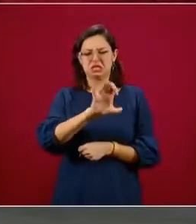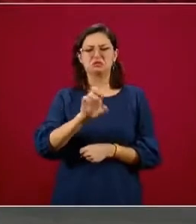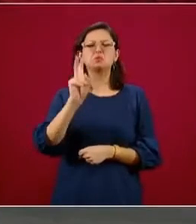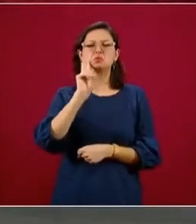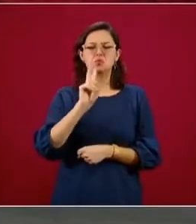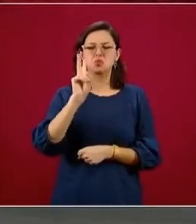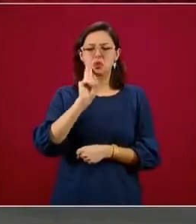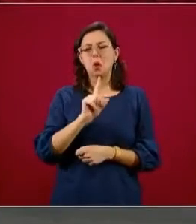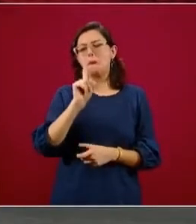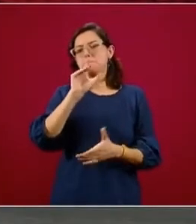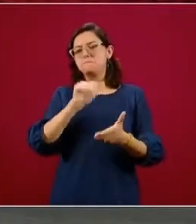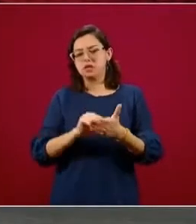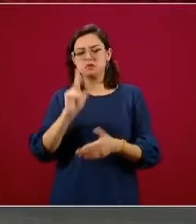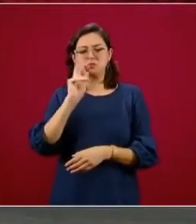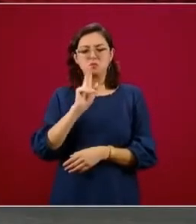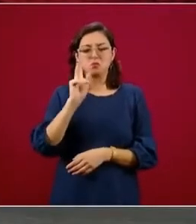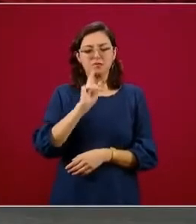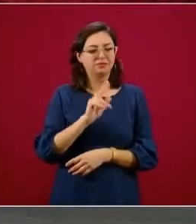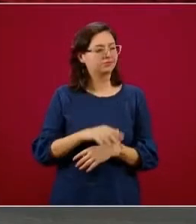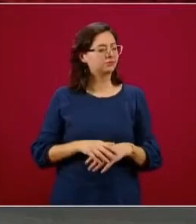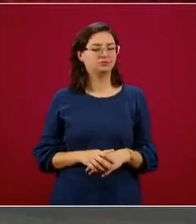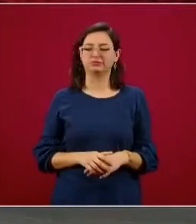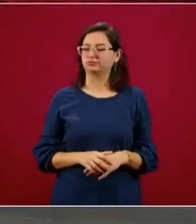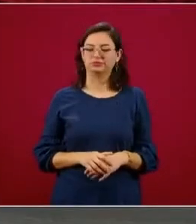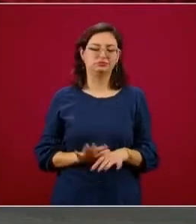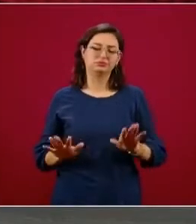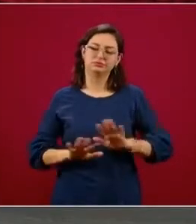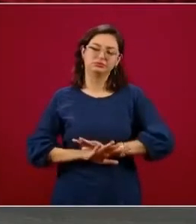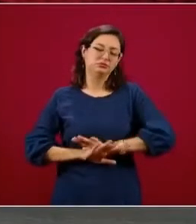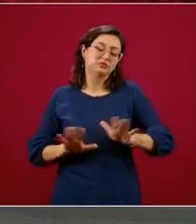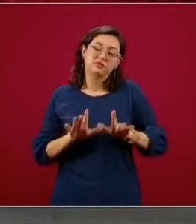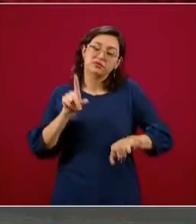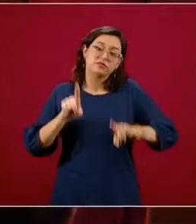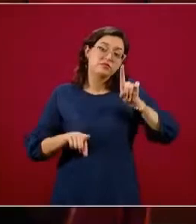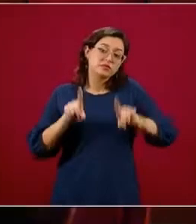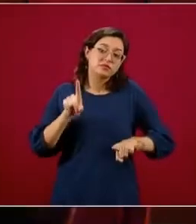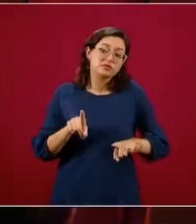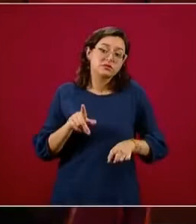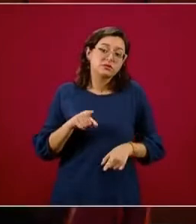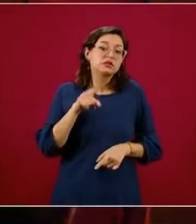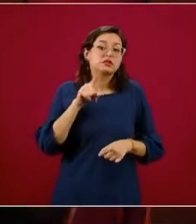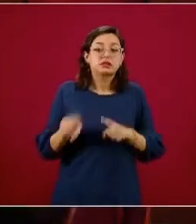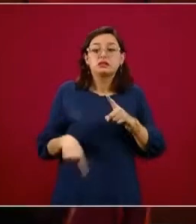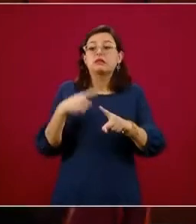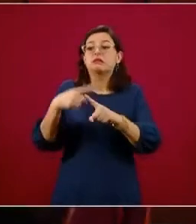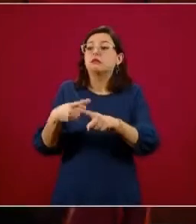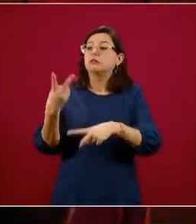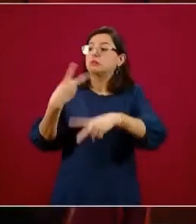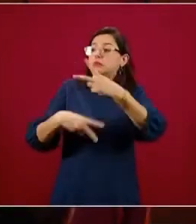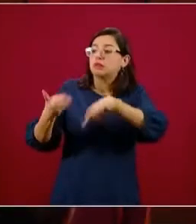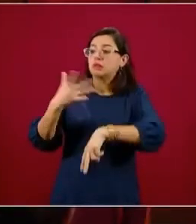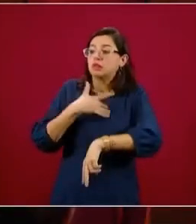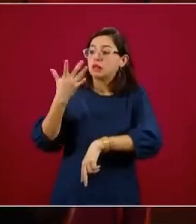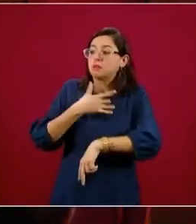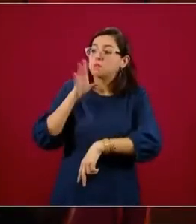a realizar 1000 pruebas. Las pruebas se van realizando en función de la demanda. Llega una persona con